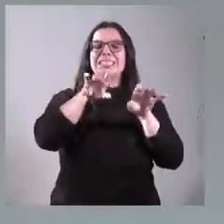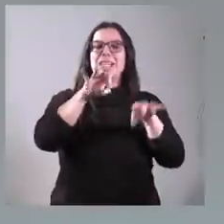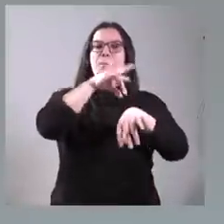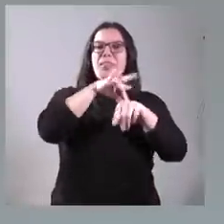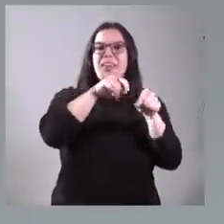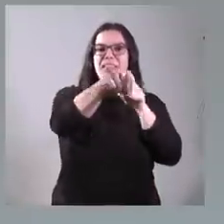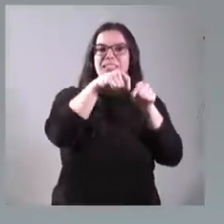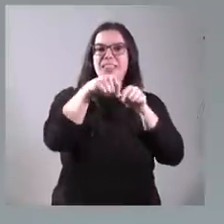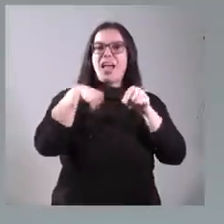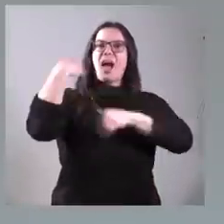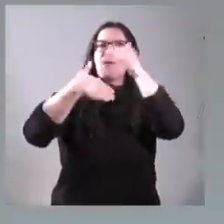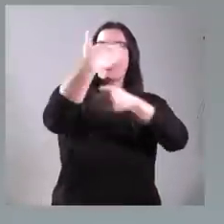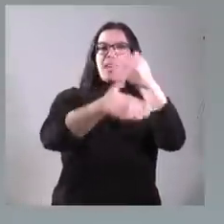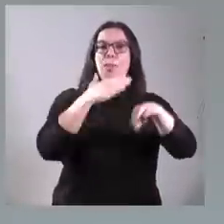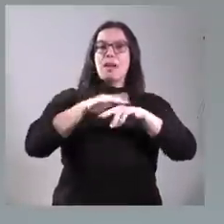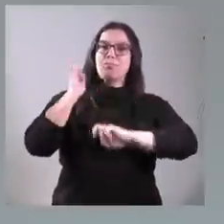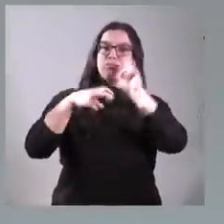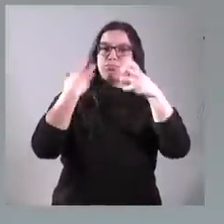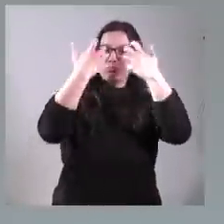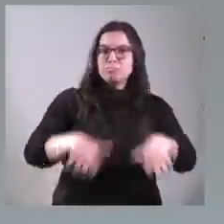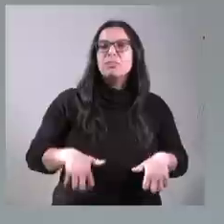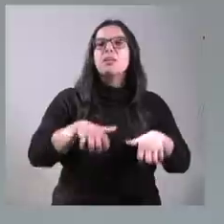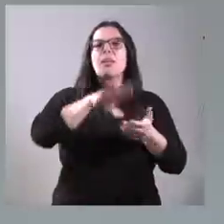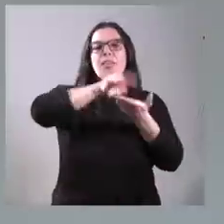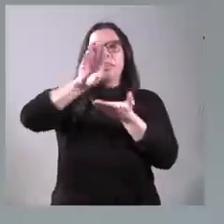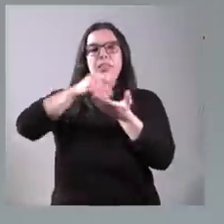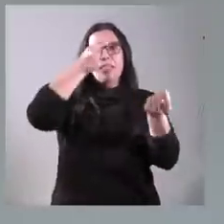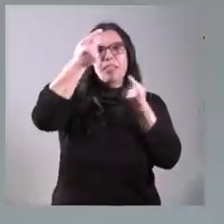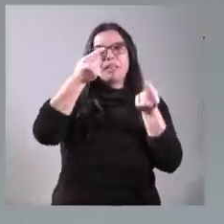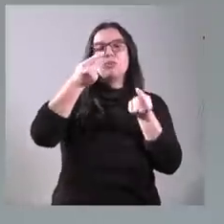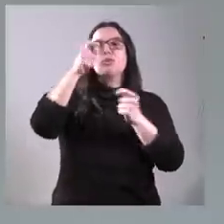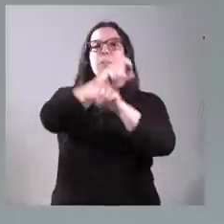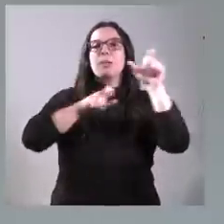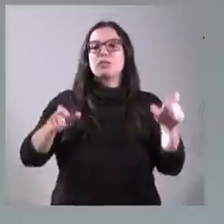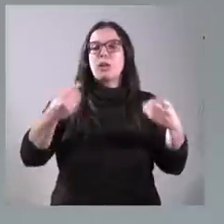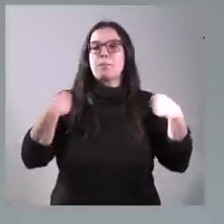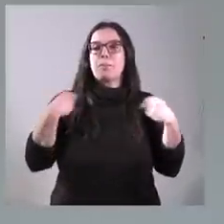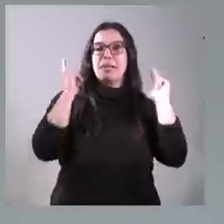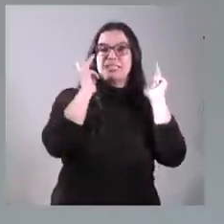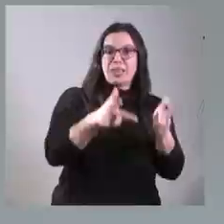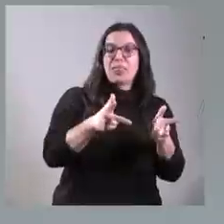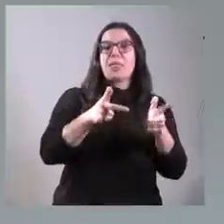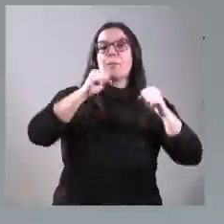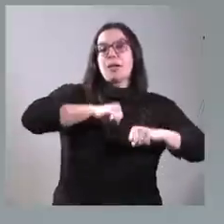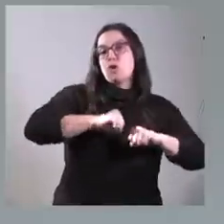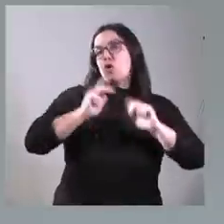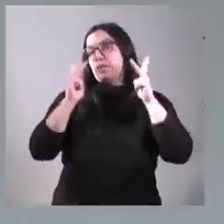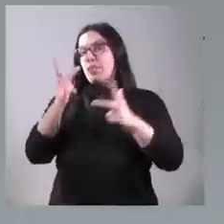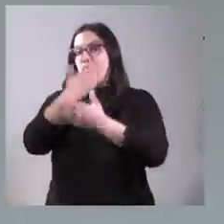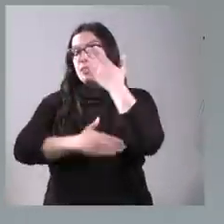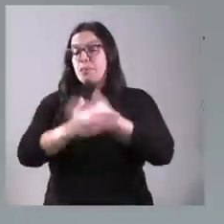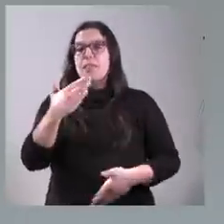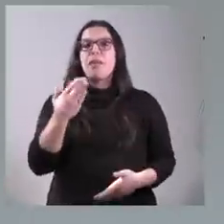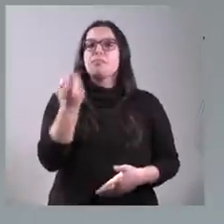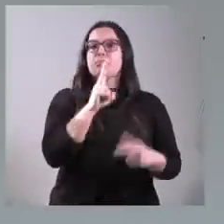automatizar la toma de datos de salud de los residentes en centros de mayores y de personas con discapacidad para mejorar también su